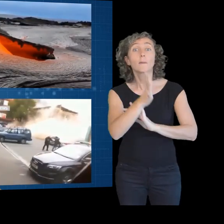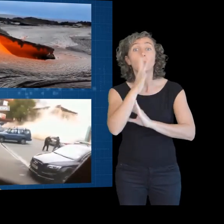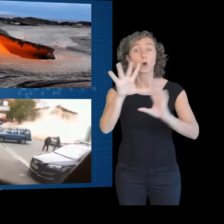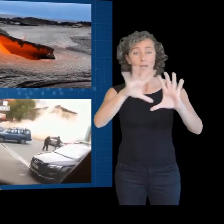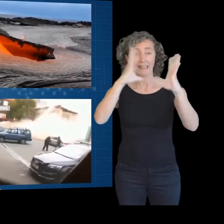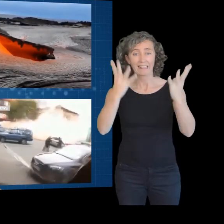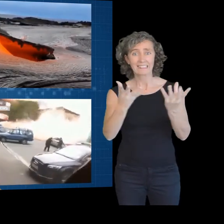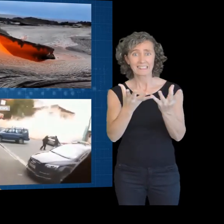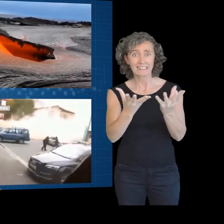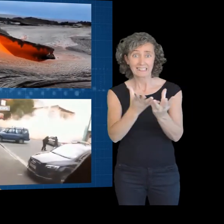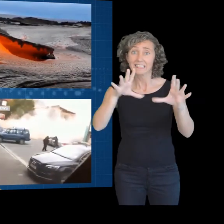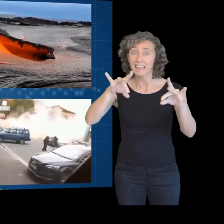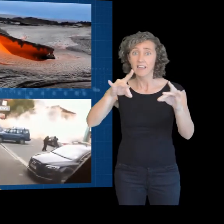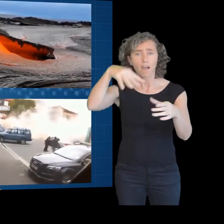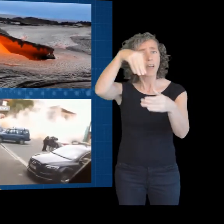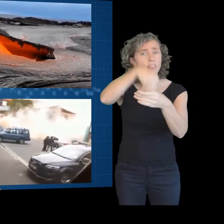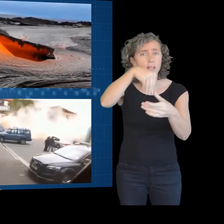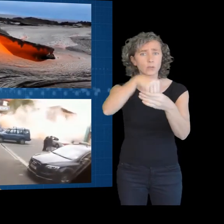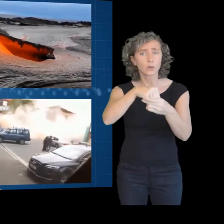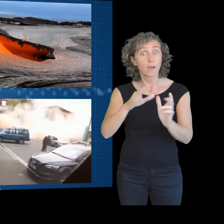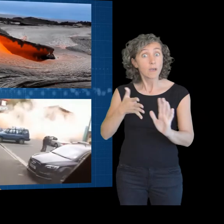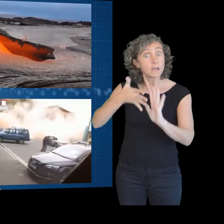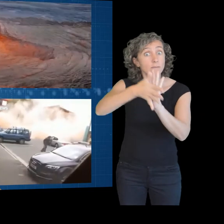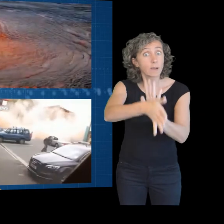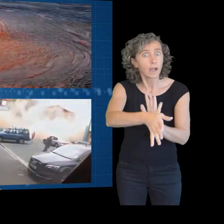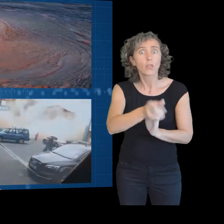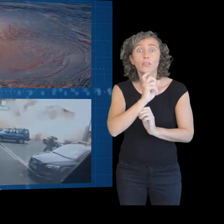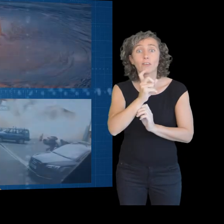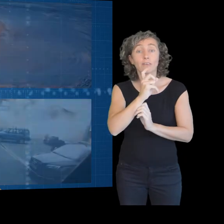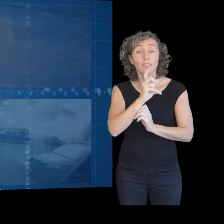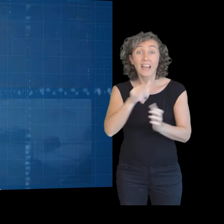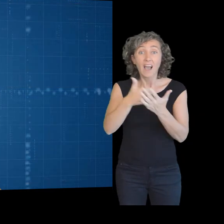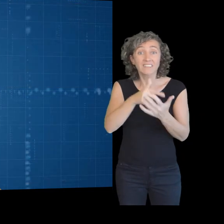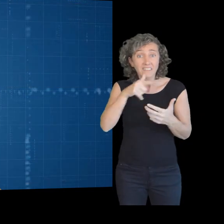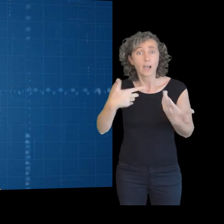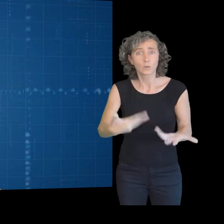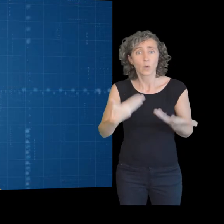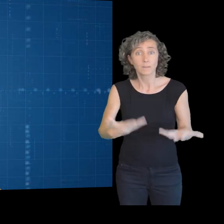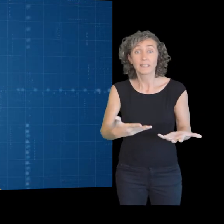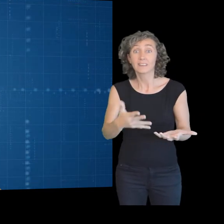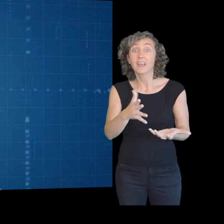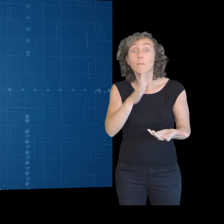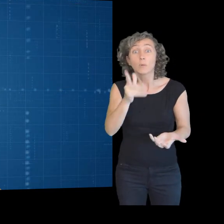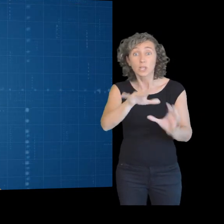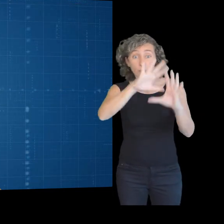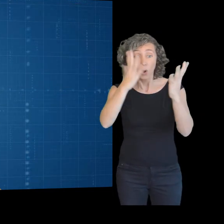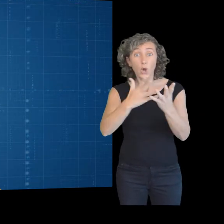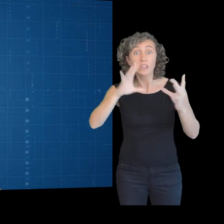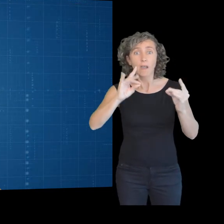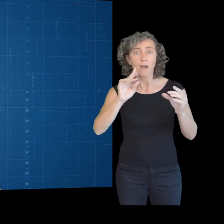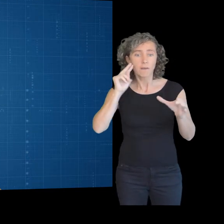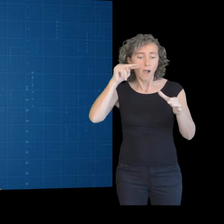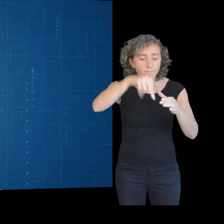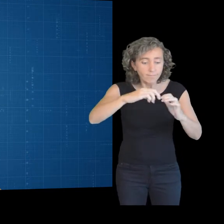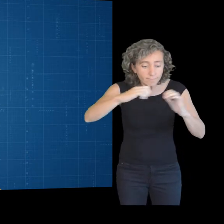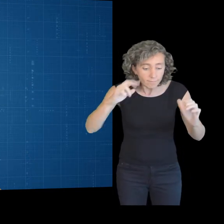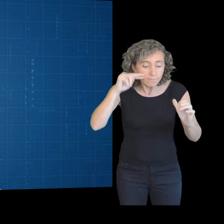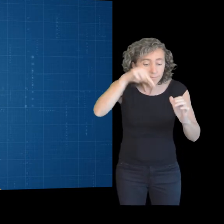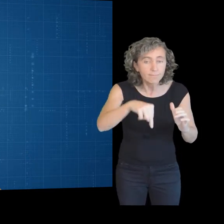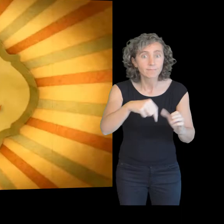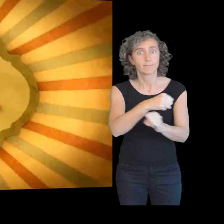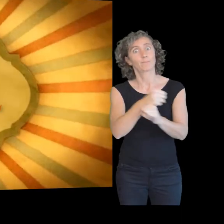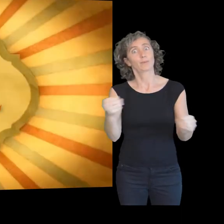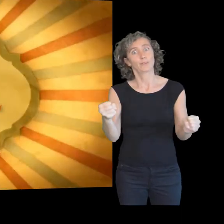interna. Isto fai a súa explicación aínda máis difícil, incluso na actualidade, debido ao inaccesible que o interior da Terra.